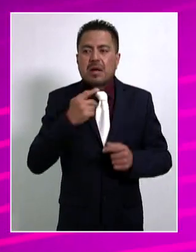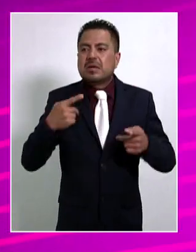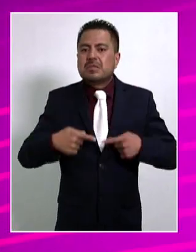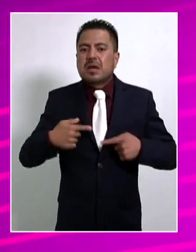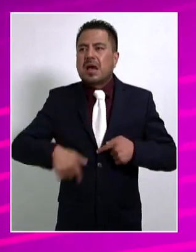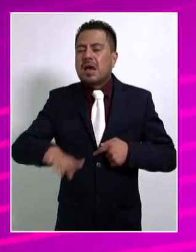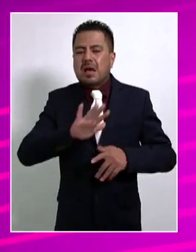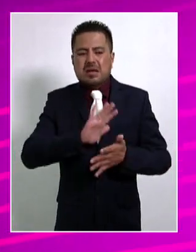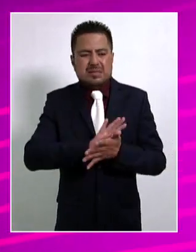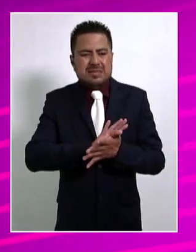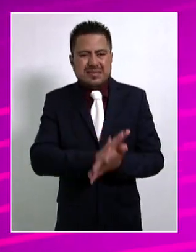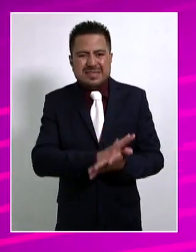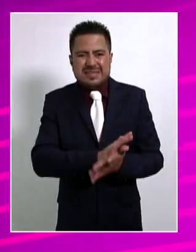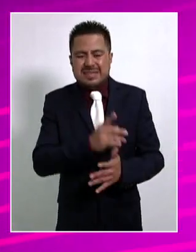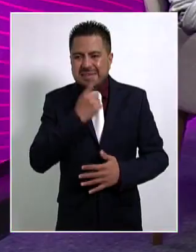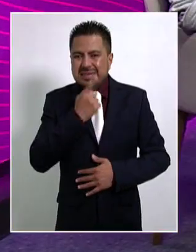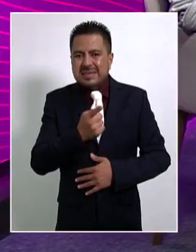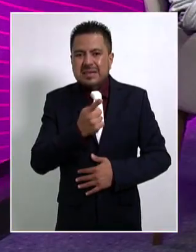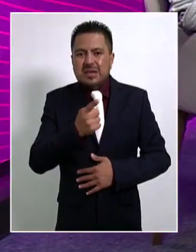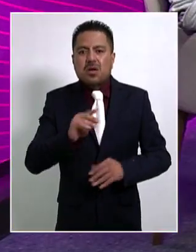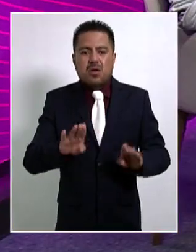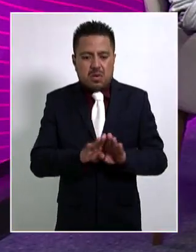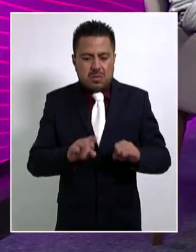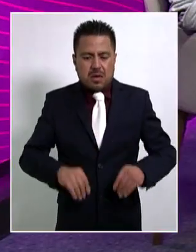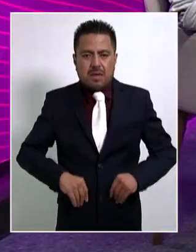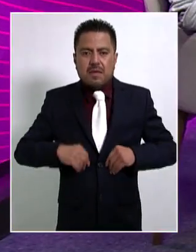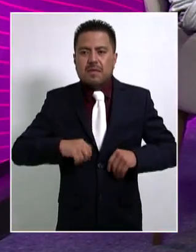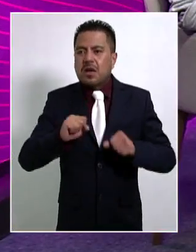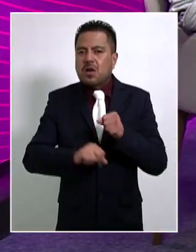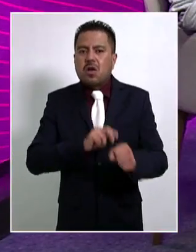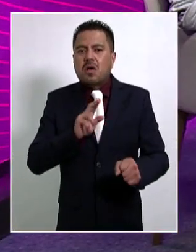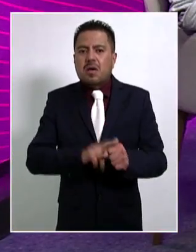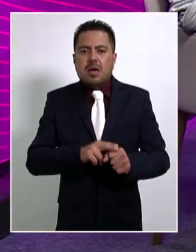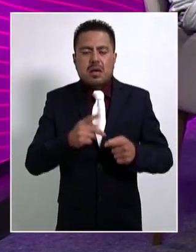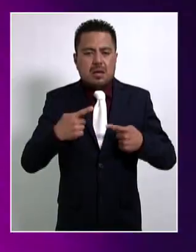agente discriminador, digamos, como vive en la normalidad de la